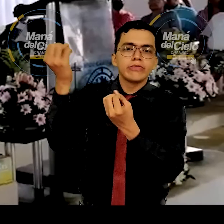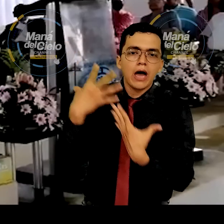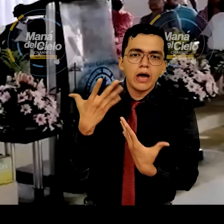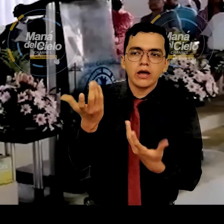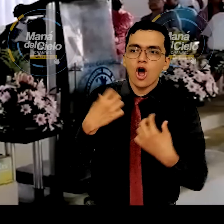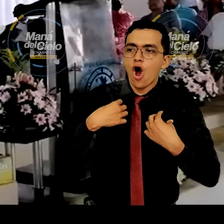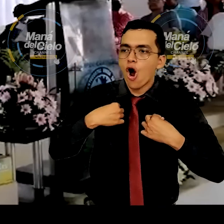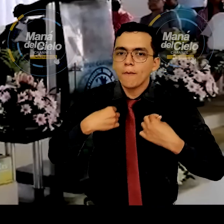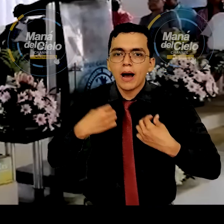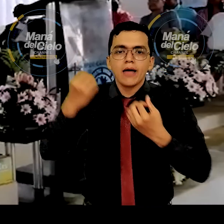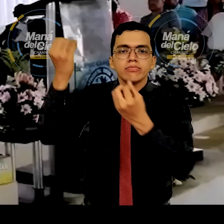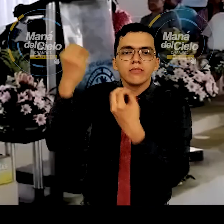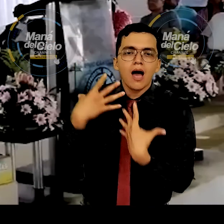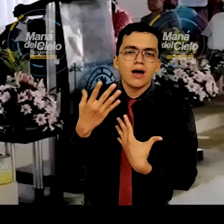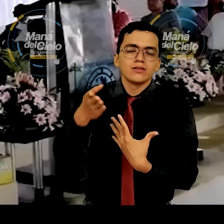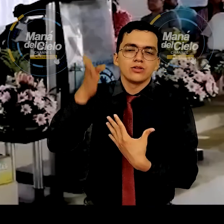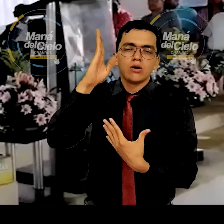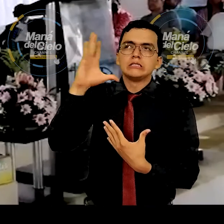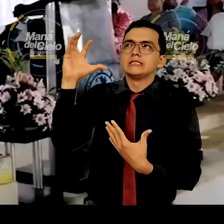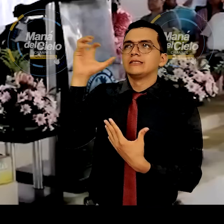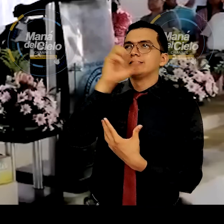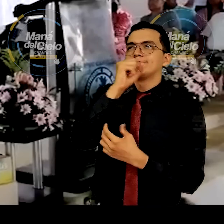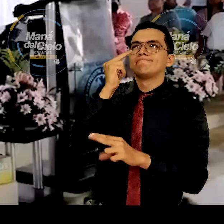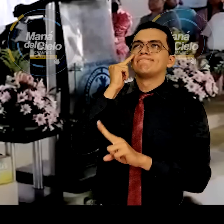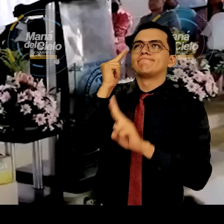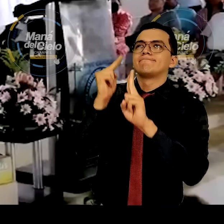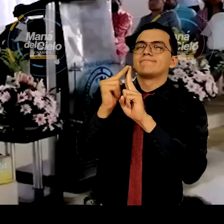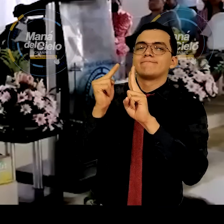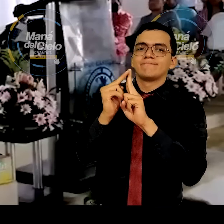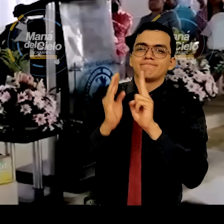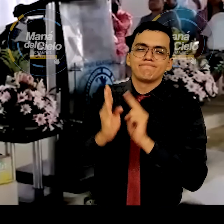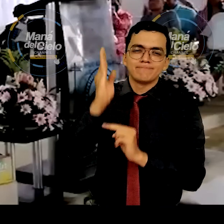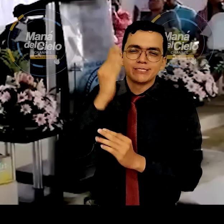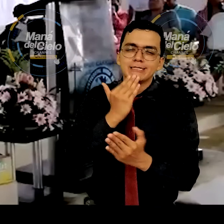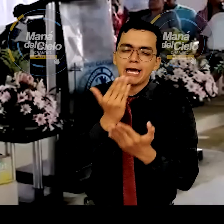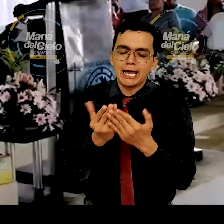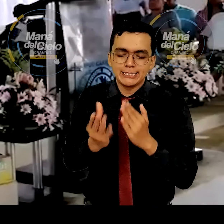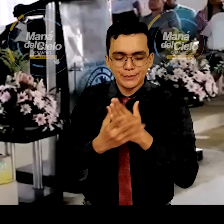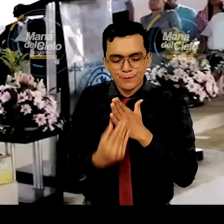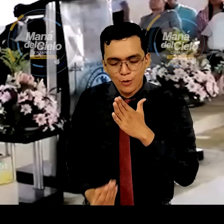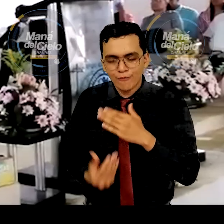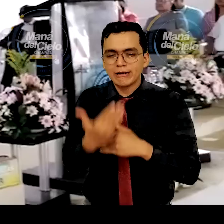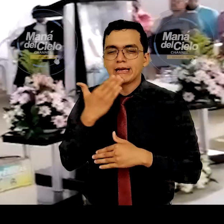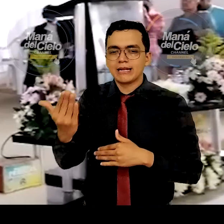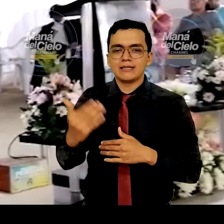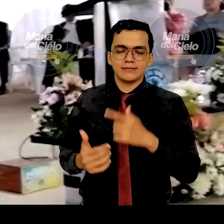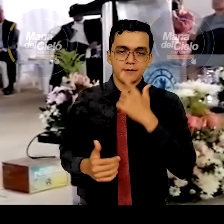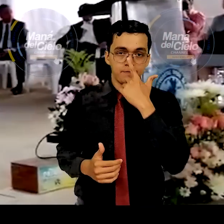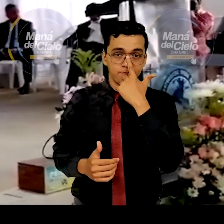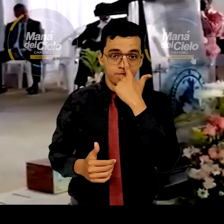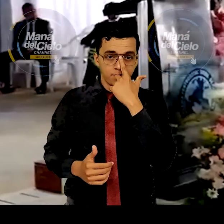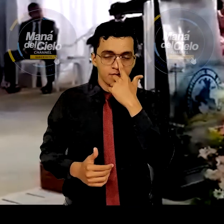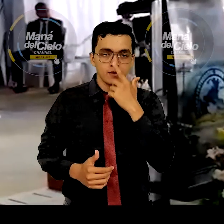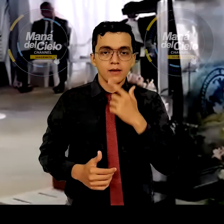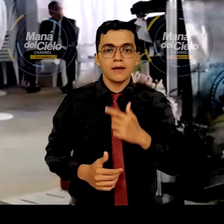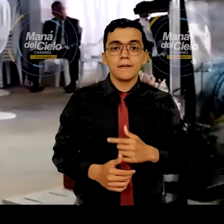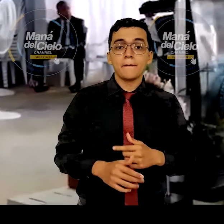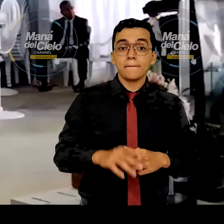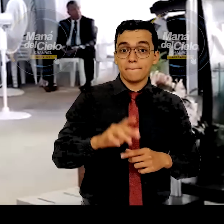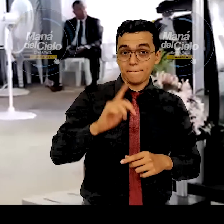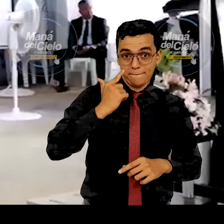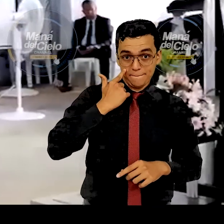Hay un capítulo en Isaías del 35 que a mí me impacta mucho. Me impacta porque todo es en